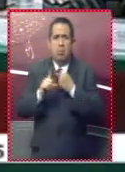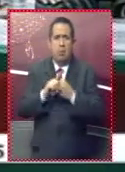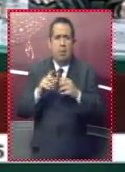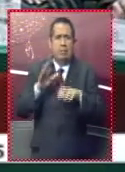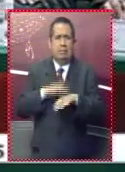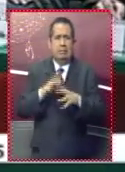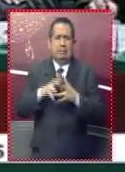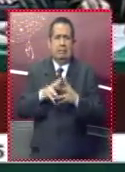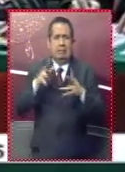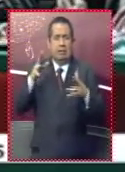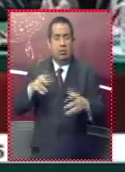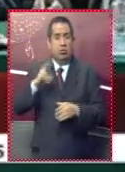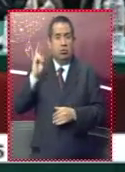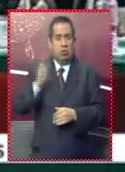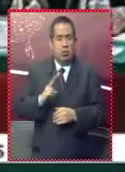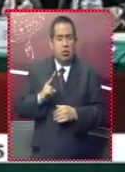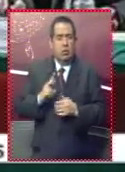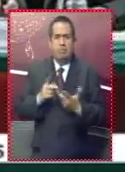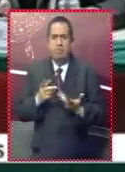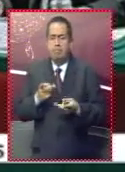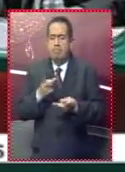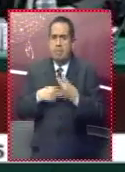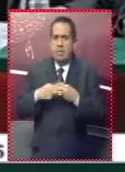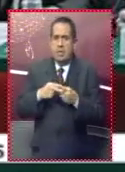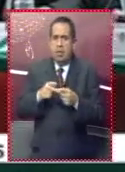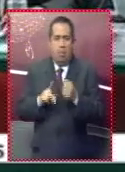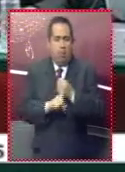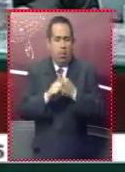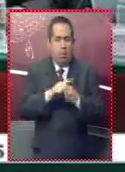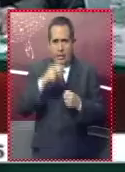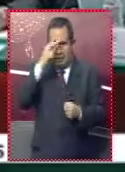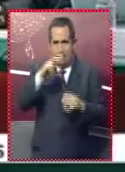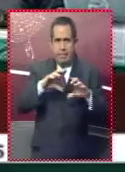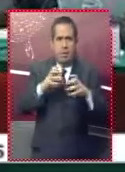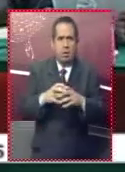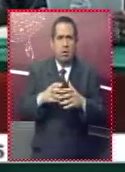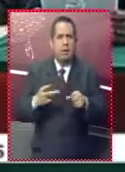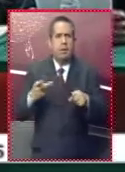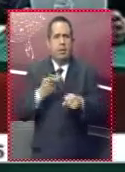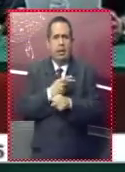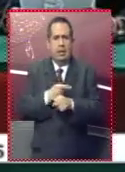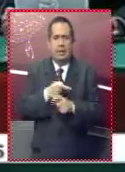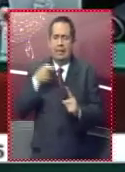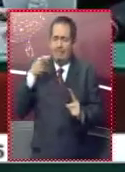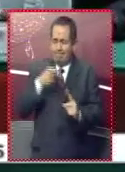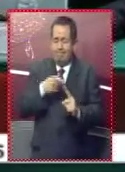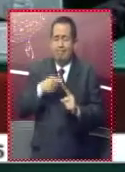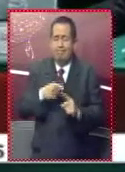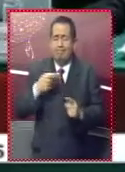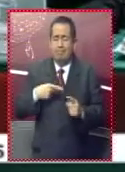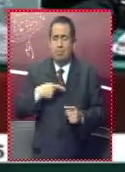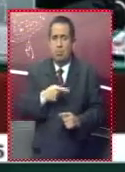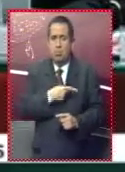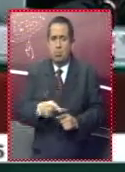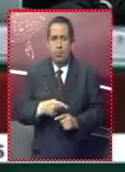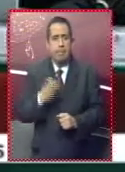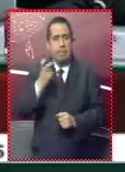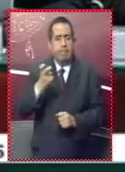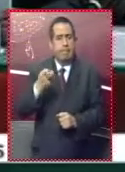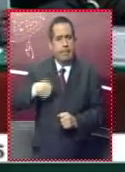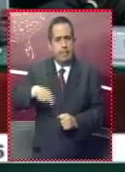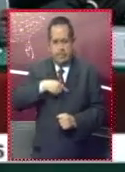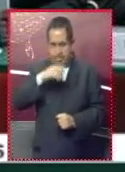inmensos y en realidad la fuente de la que emanan muchos otros lastres y deformaciones del presente mexicano. Por eso para